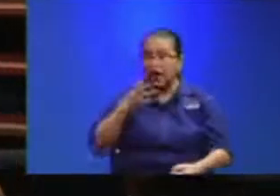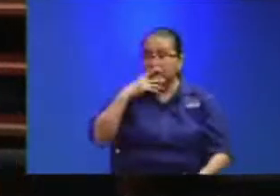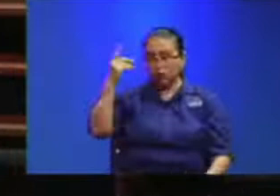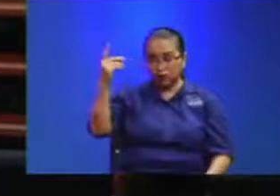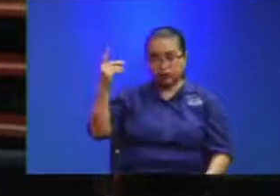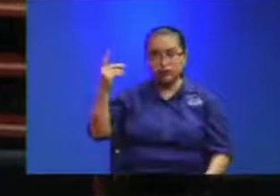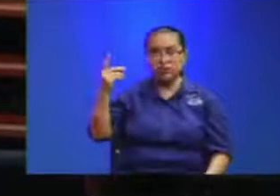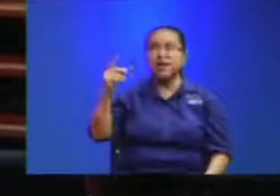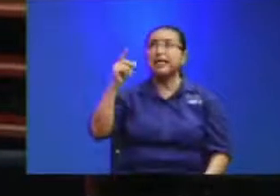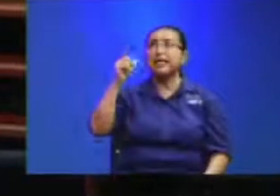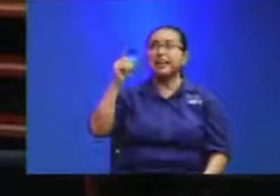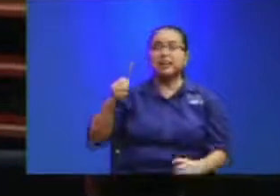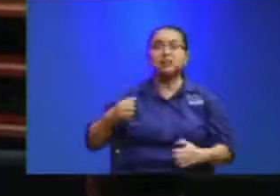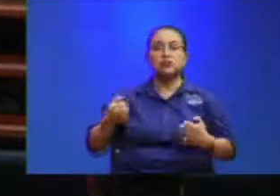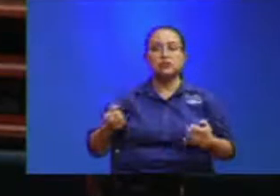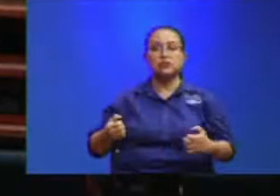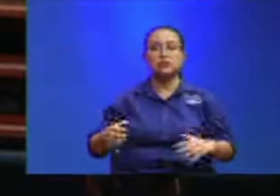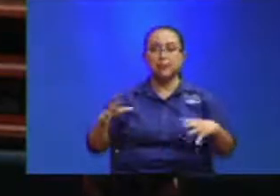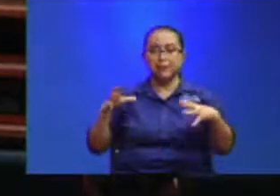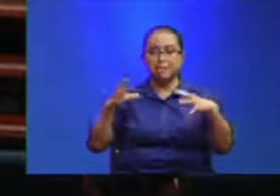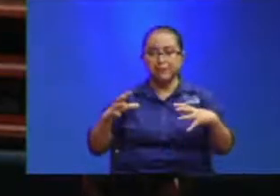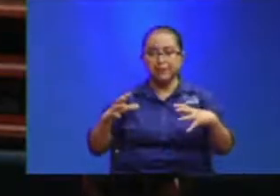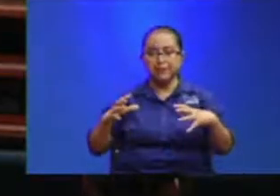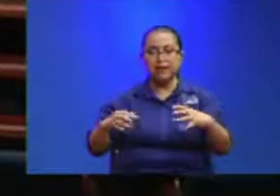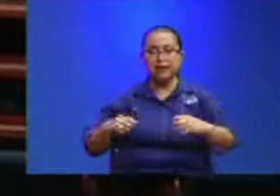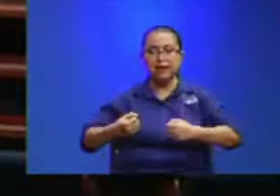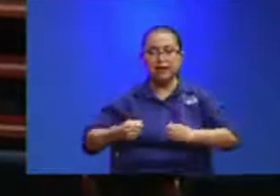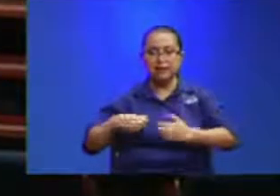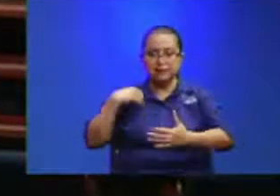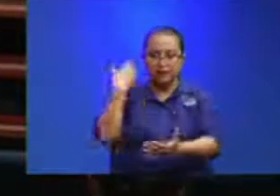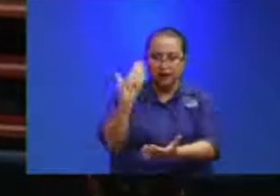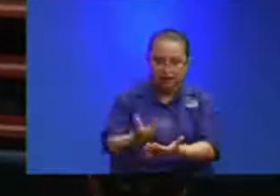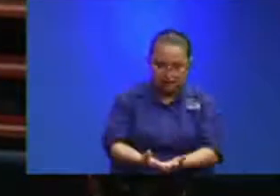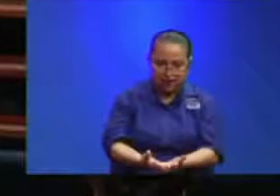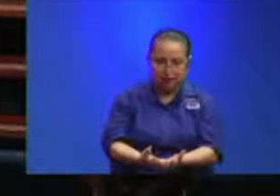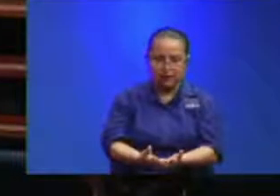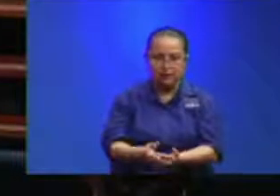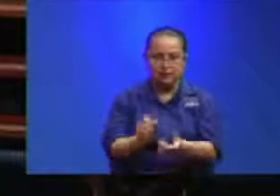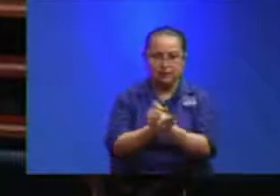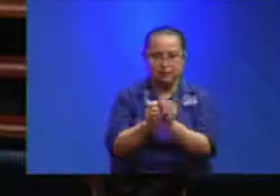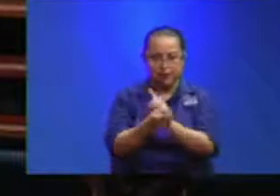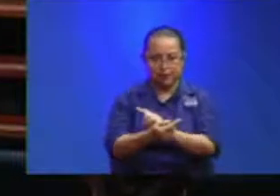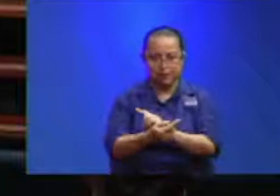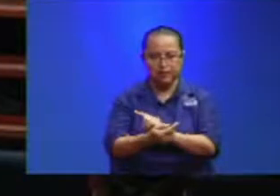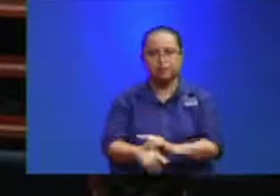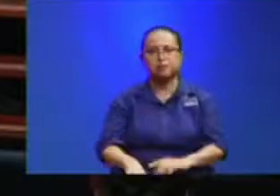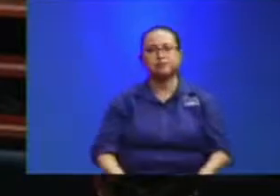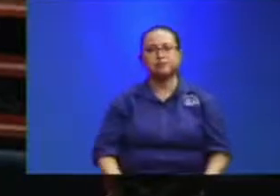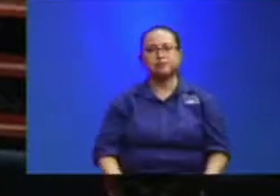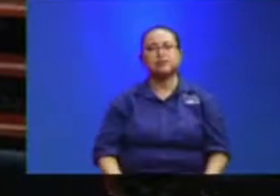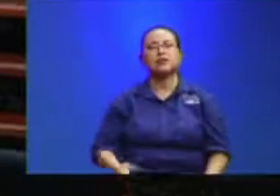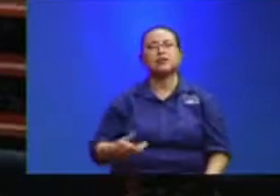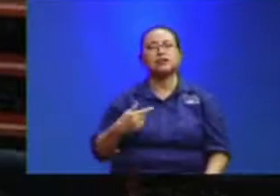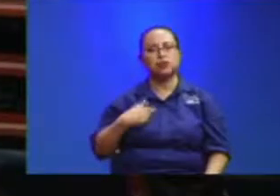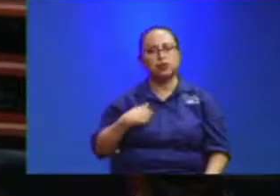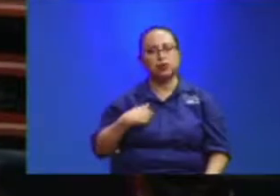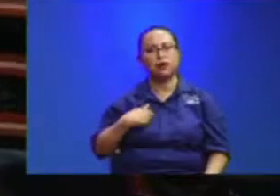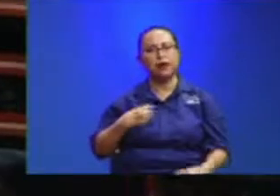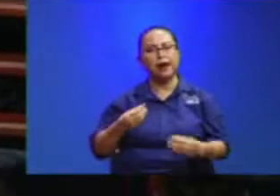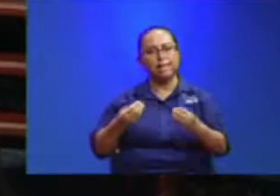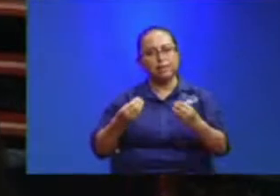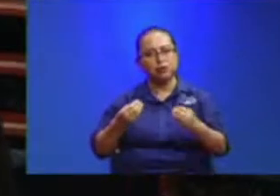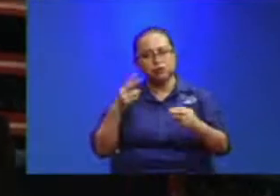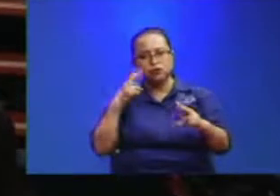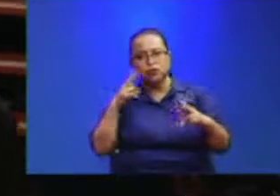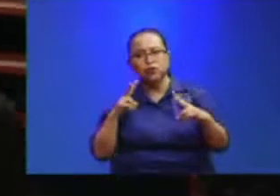se vuelve piedra de tropiezo se vuelve piedra de tropiezo yo conocí a muchos